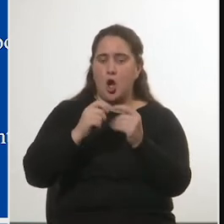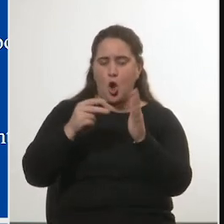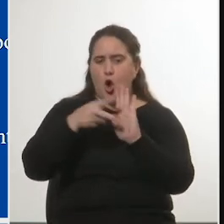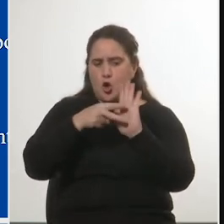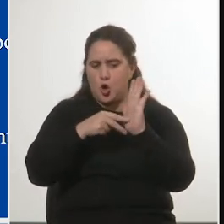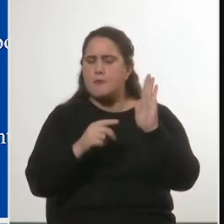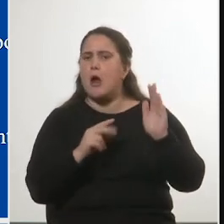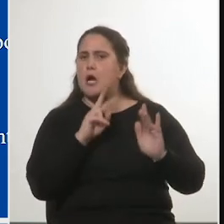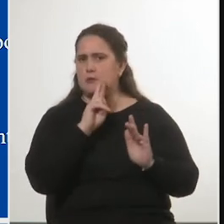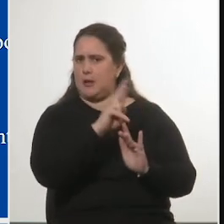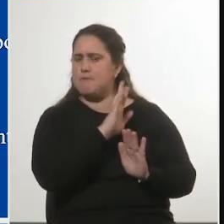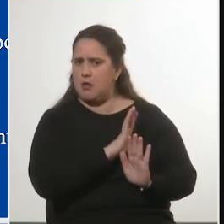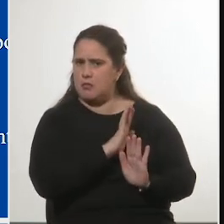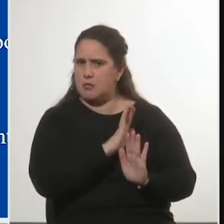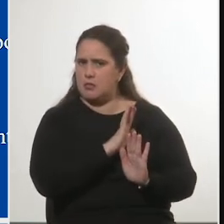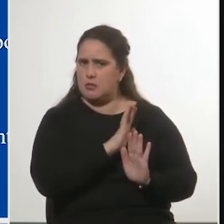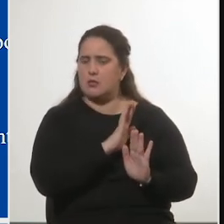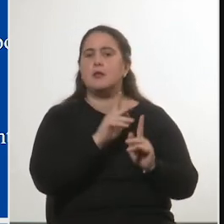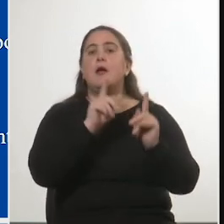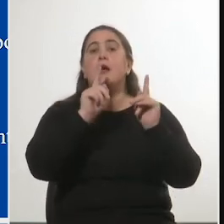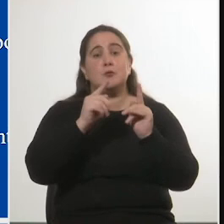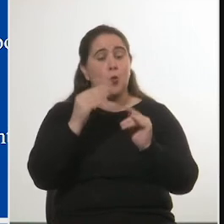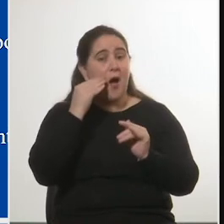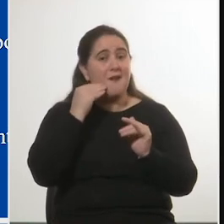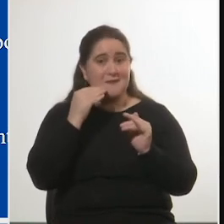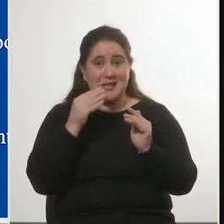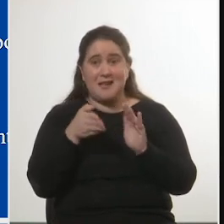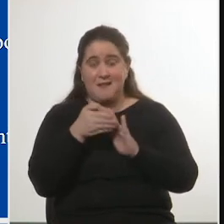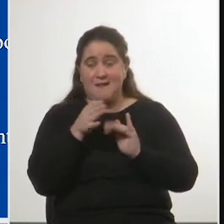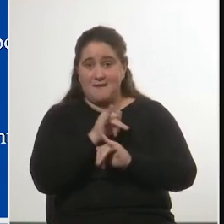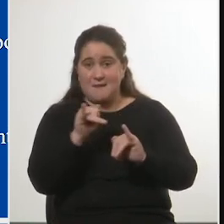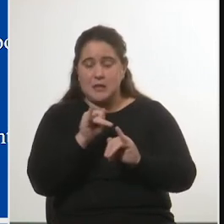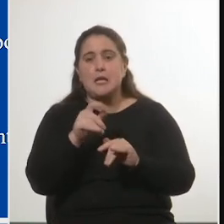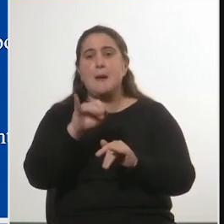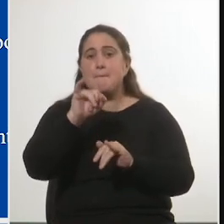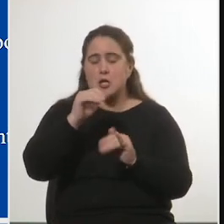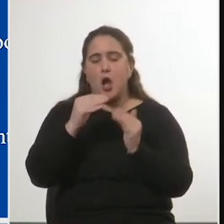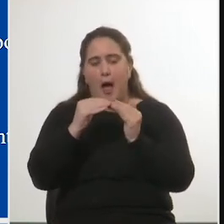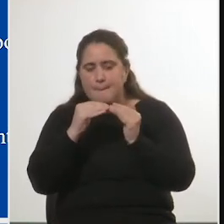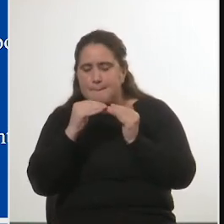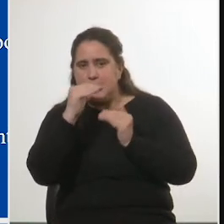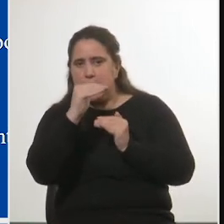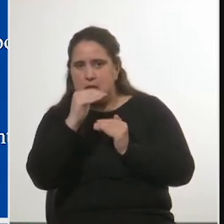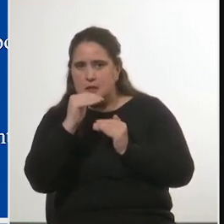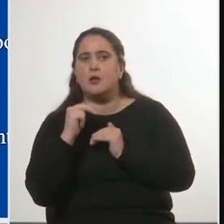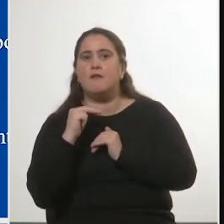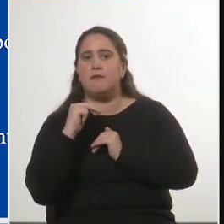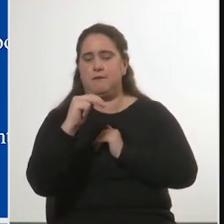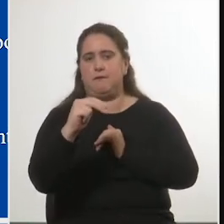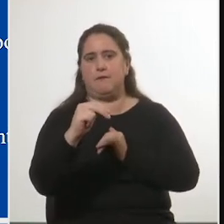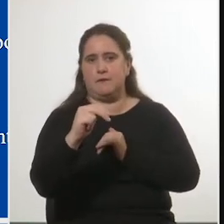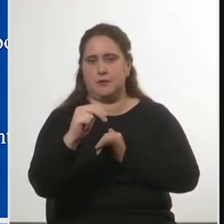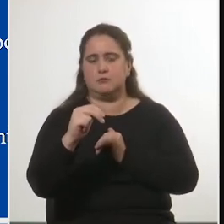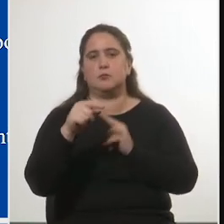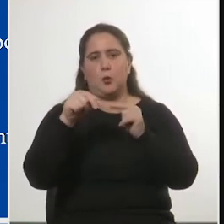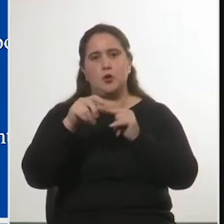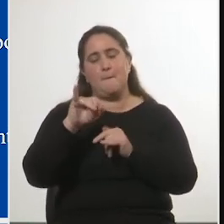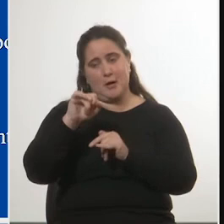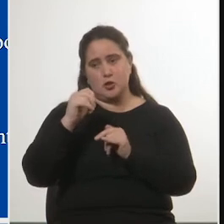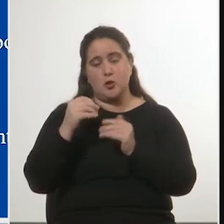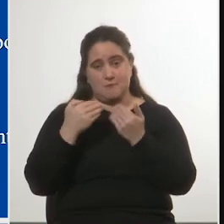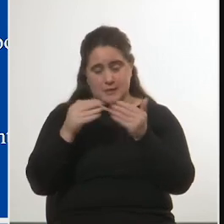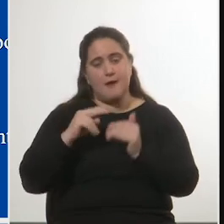la normativa nacional hasta fines del mes de abril y el mes de mayo, en forma sostenida al inicio de este